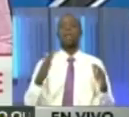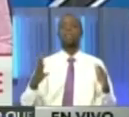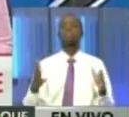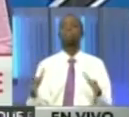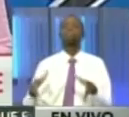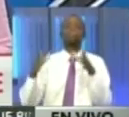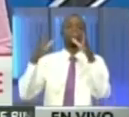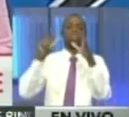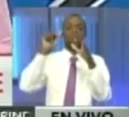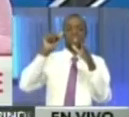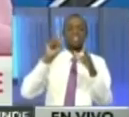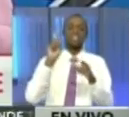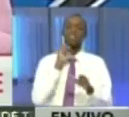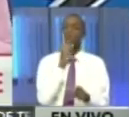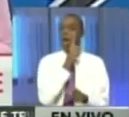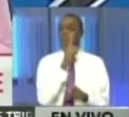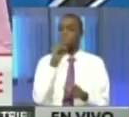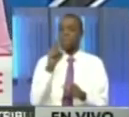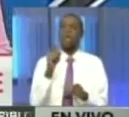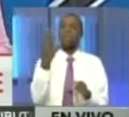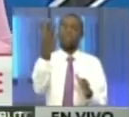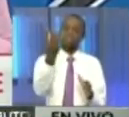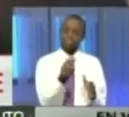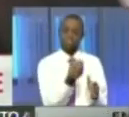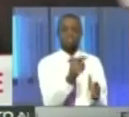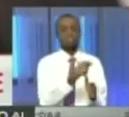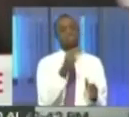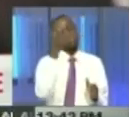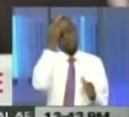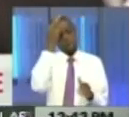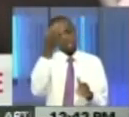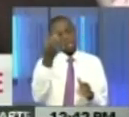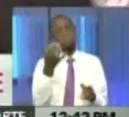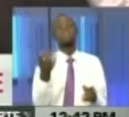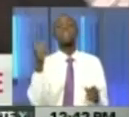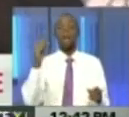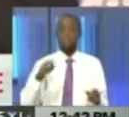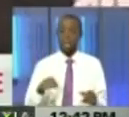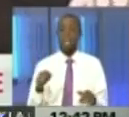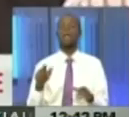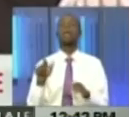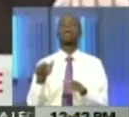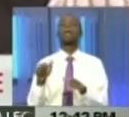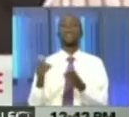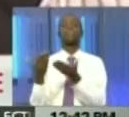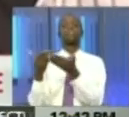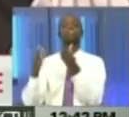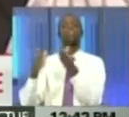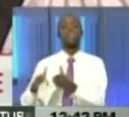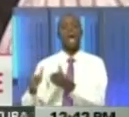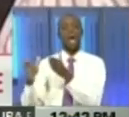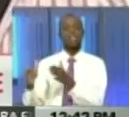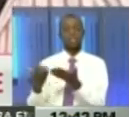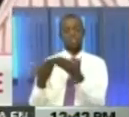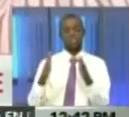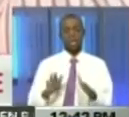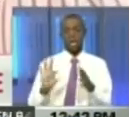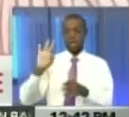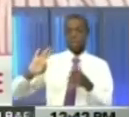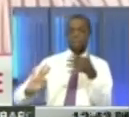Y tenemos también representantes de la Federación Venezolana de Estudiantes